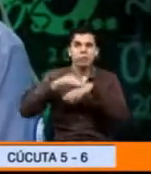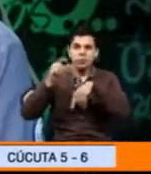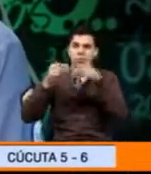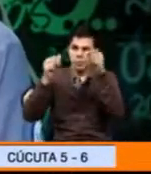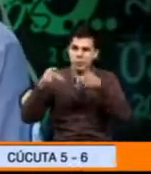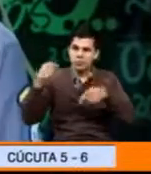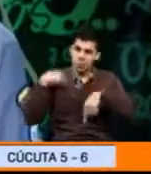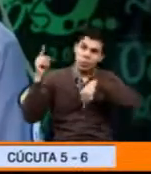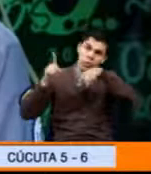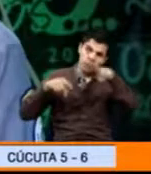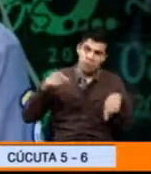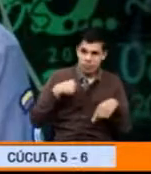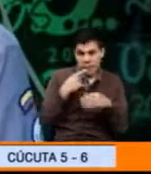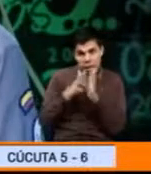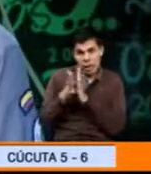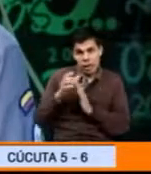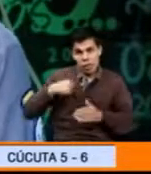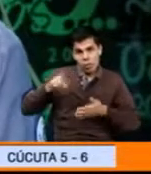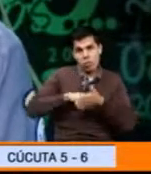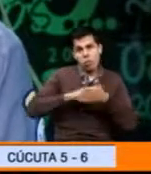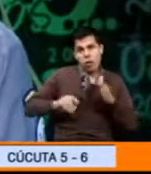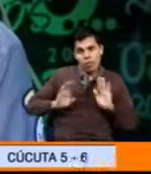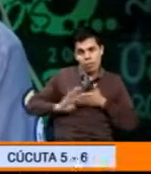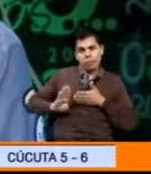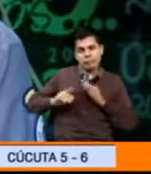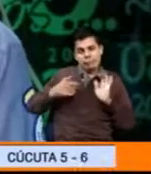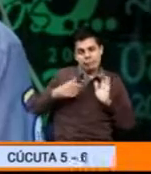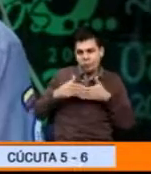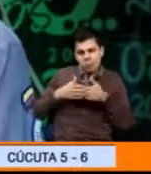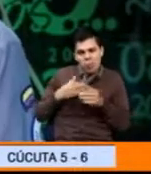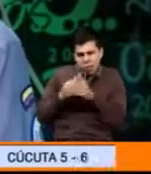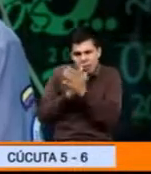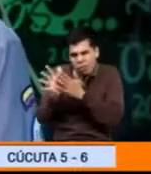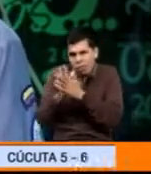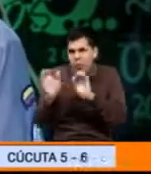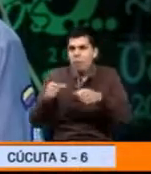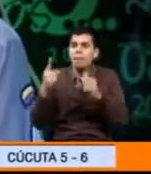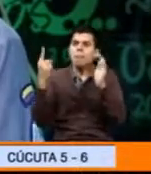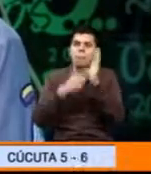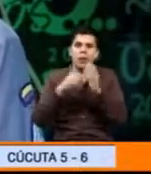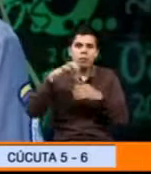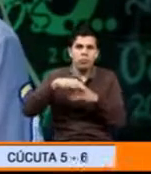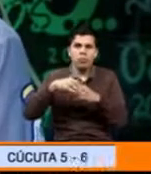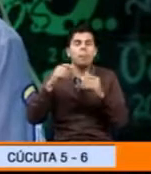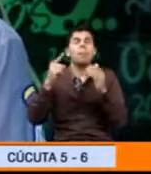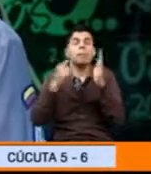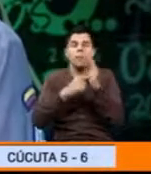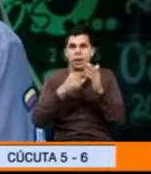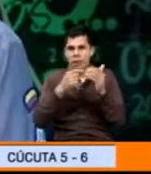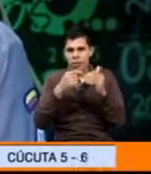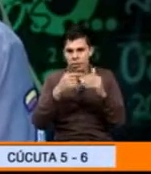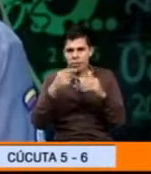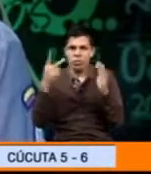pues no debo hablar de eso porque yo soy técnico, pero creo que poder tener 1.000, 2.000, 3.000 hectáreas en una